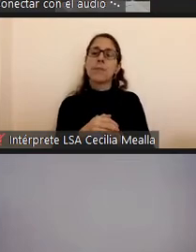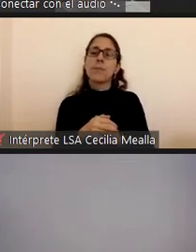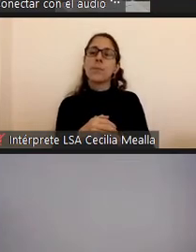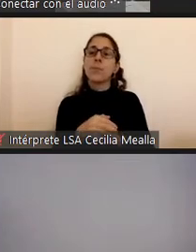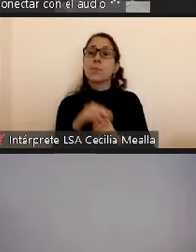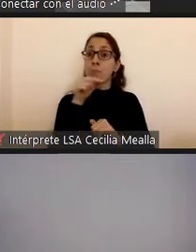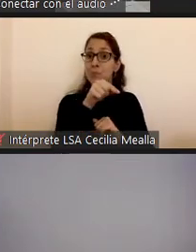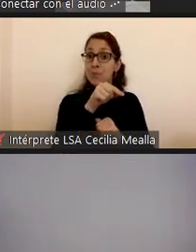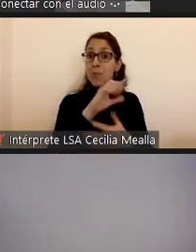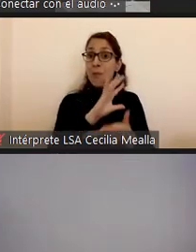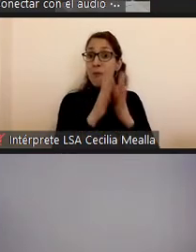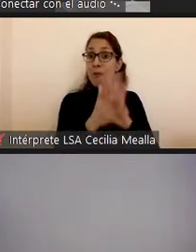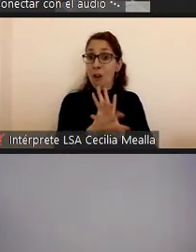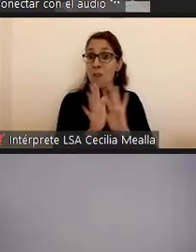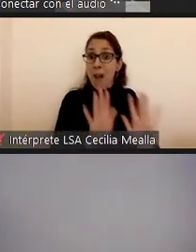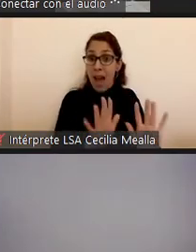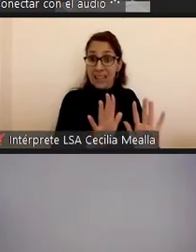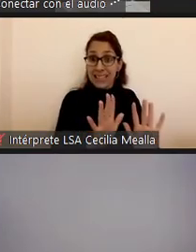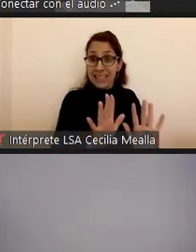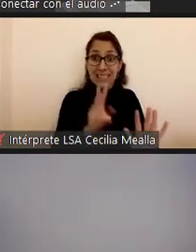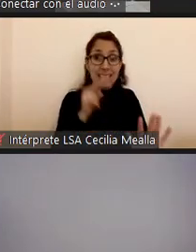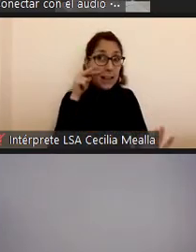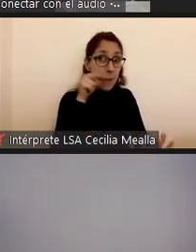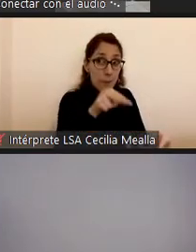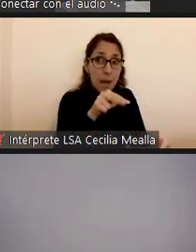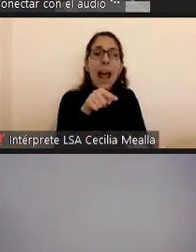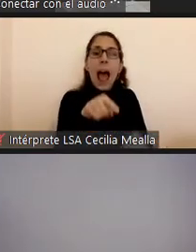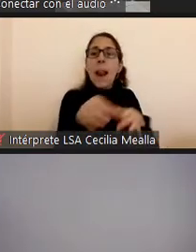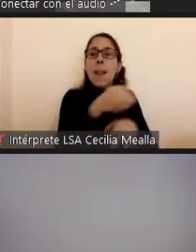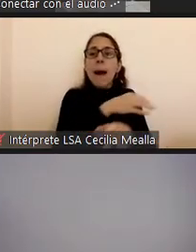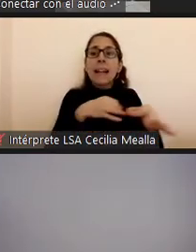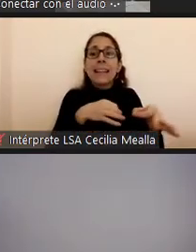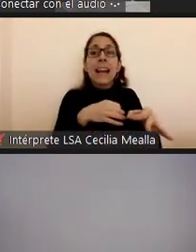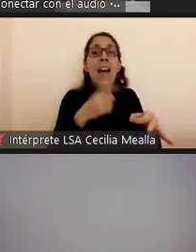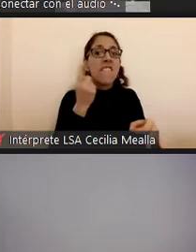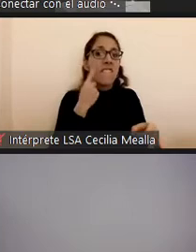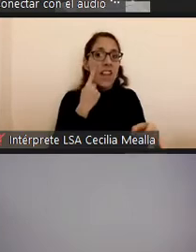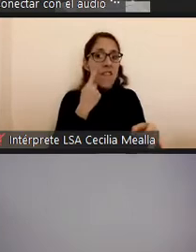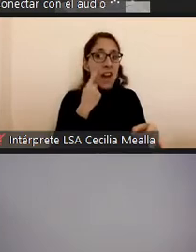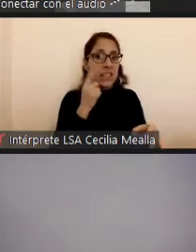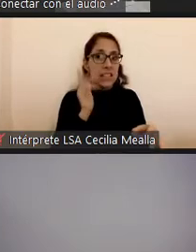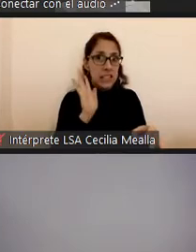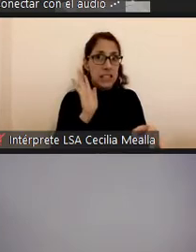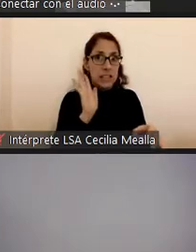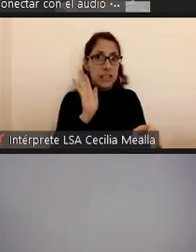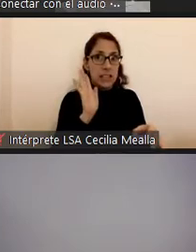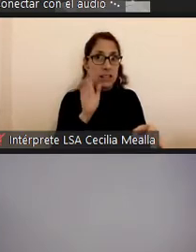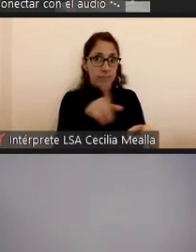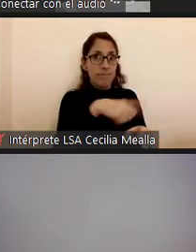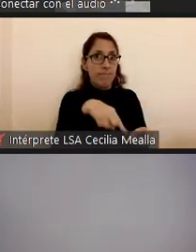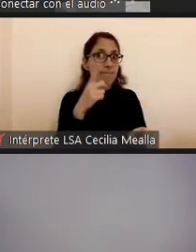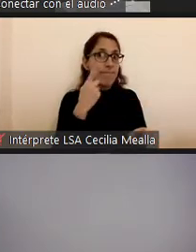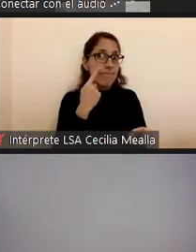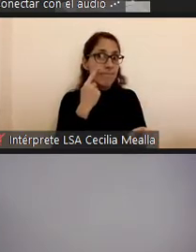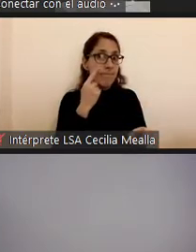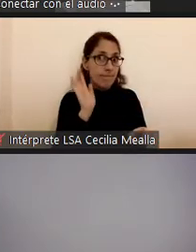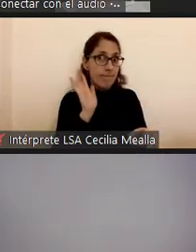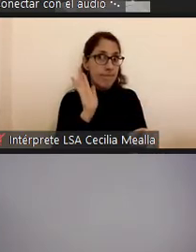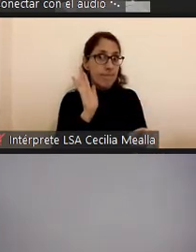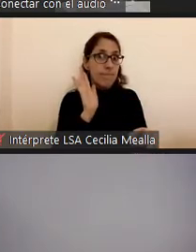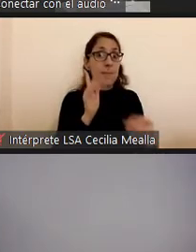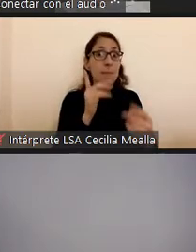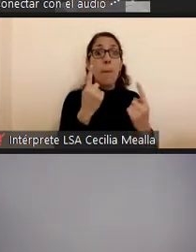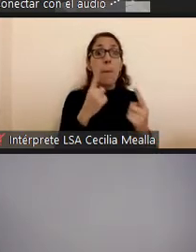este tipo de metodología, las bacterias están vivas, ¿sí? En cambio, cuando hacemos